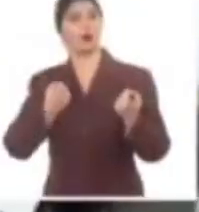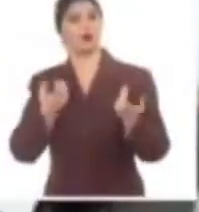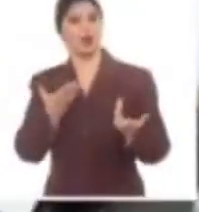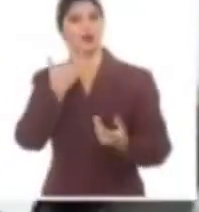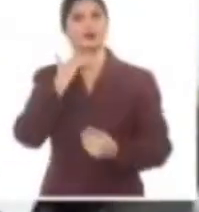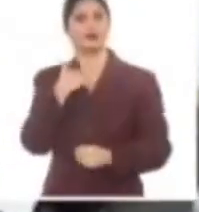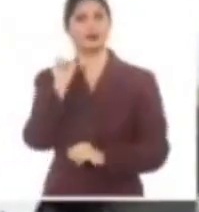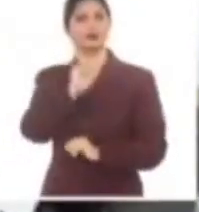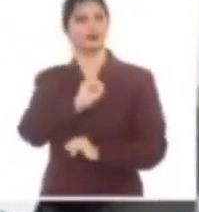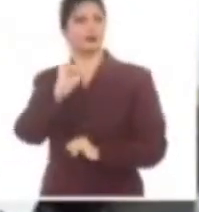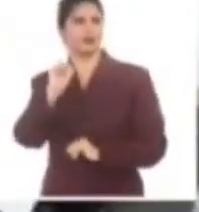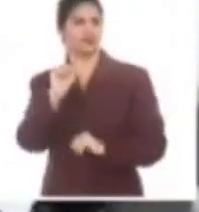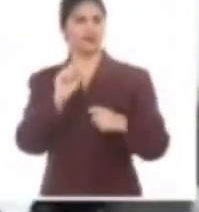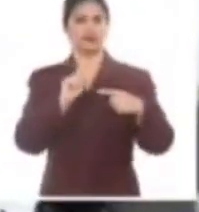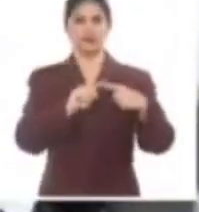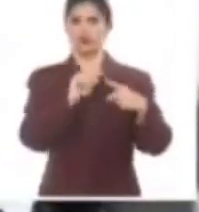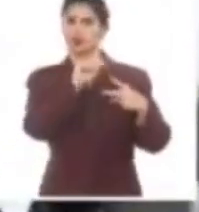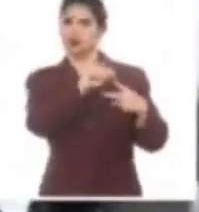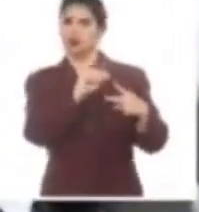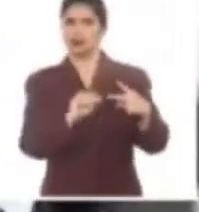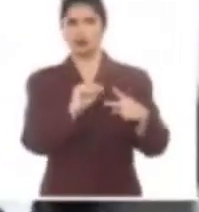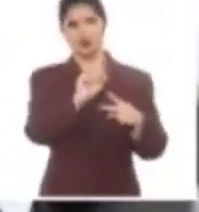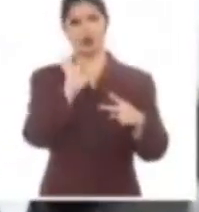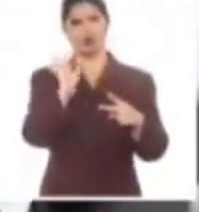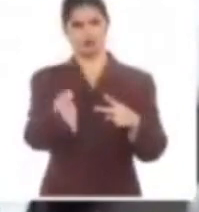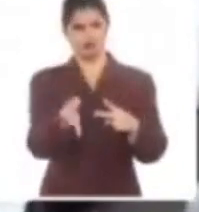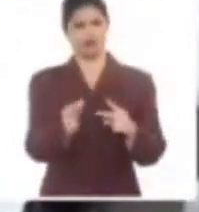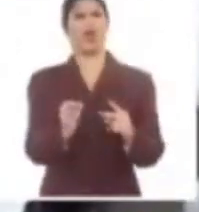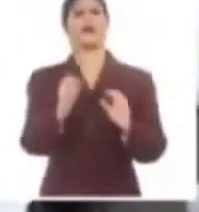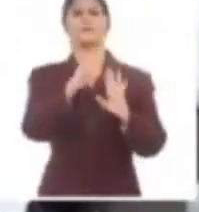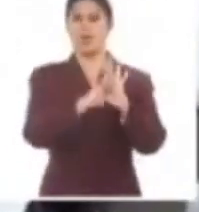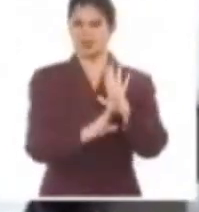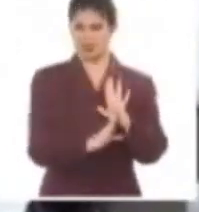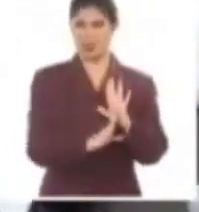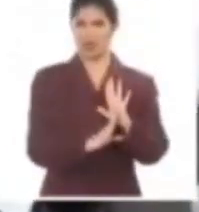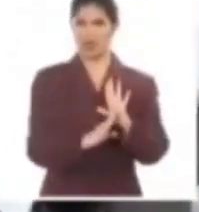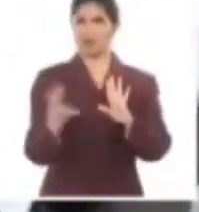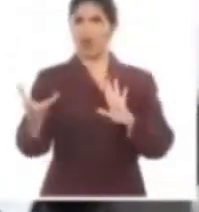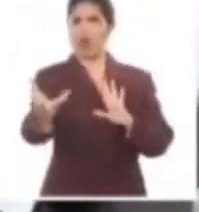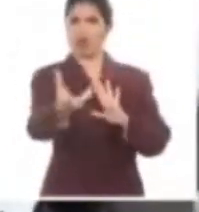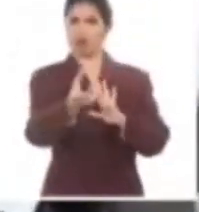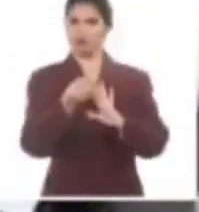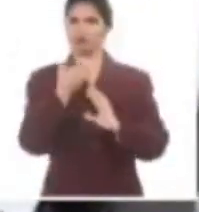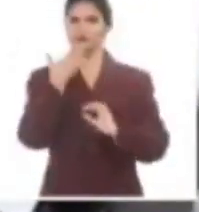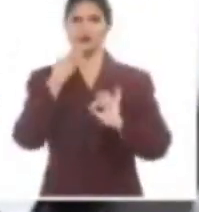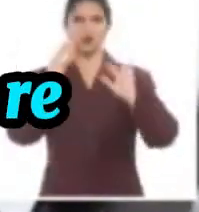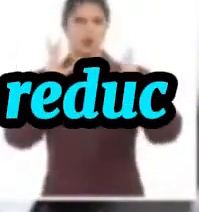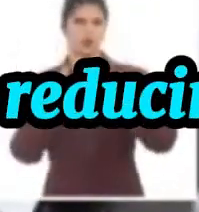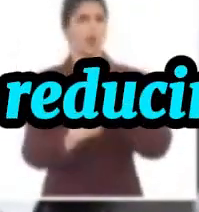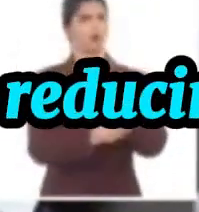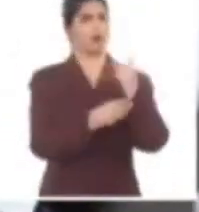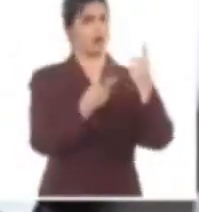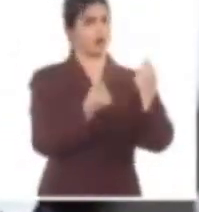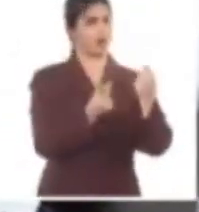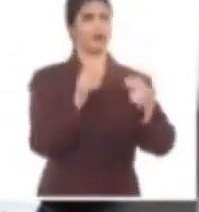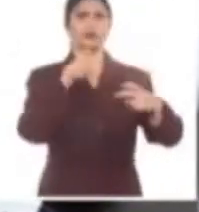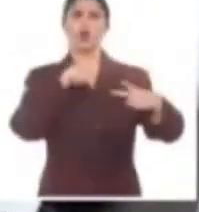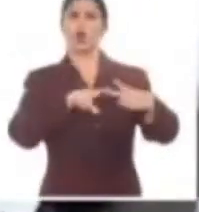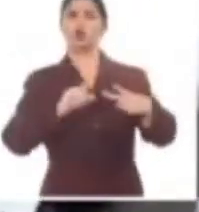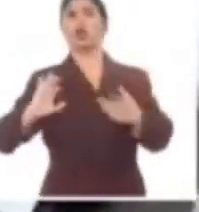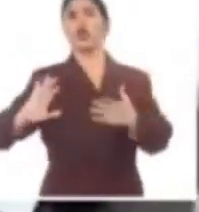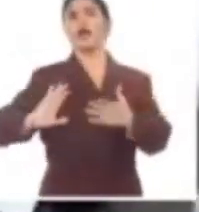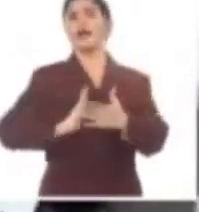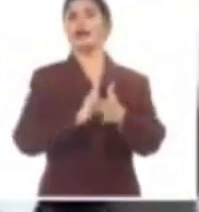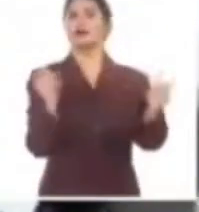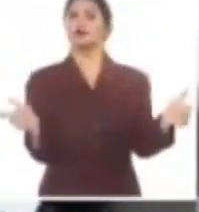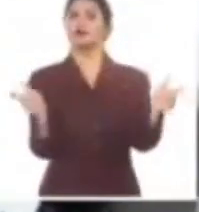Una, acciones concretas para ingresar más, para vender más. y otra para reducir gastos. ¿Qué gastos?